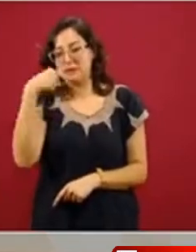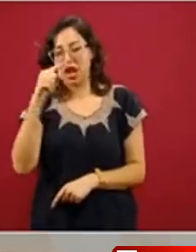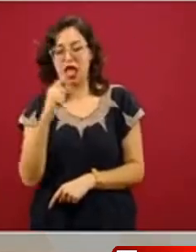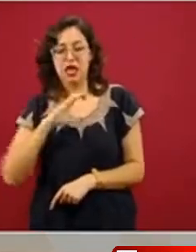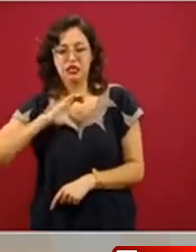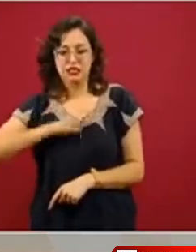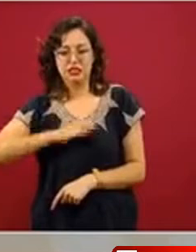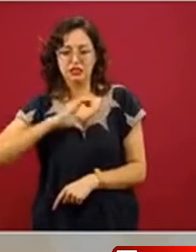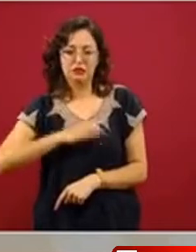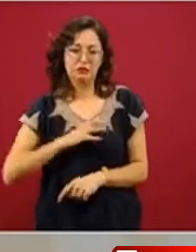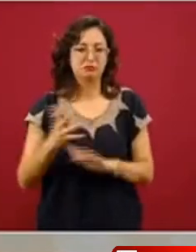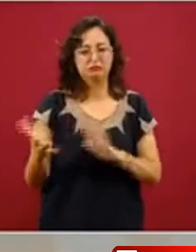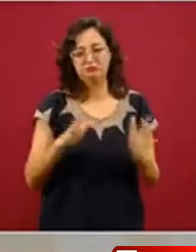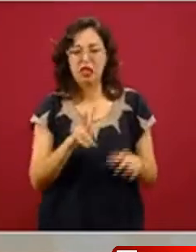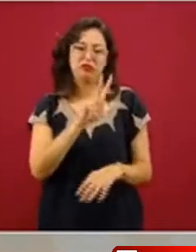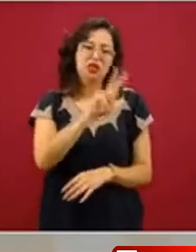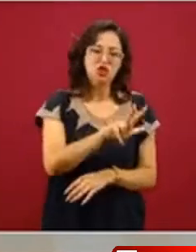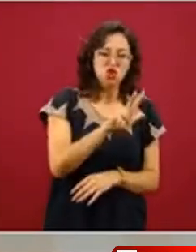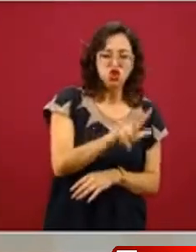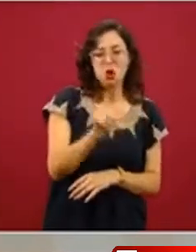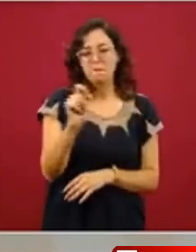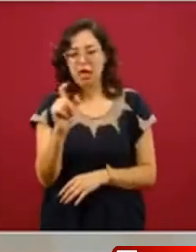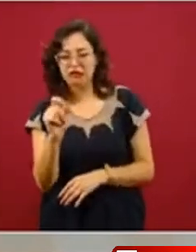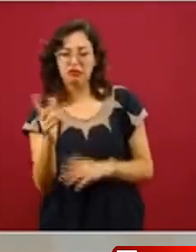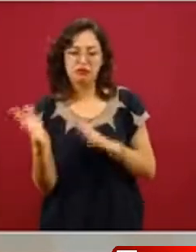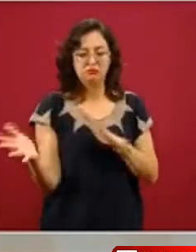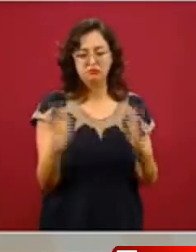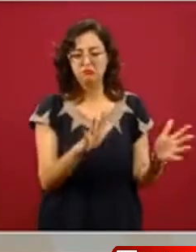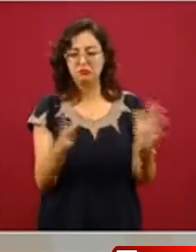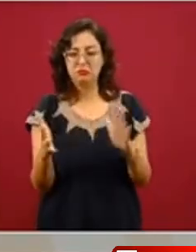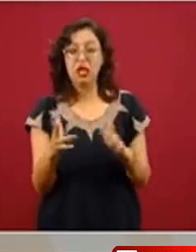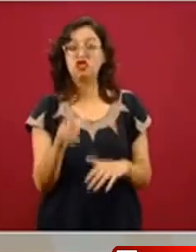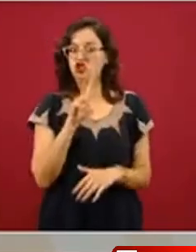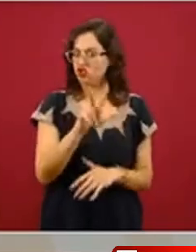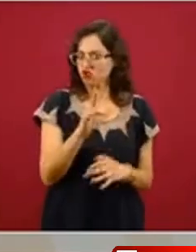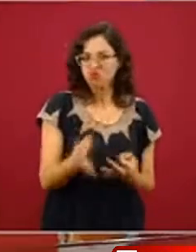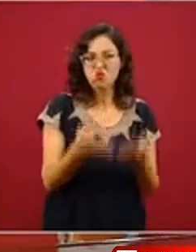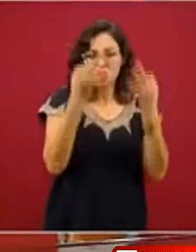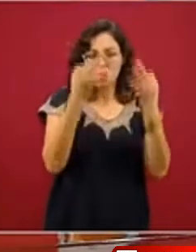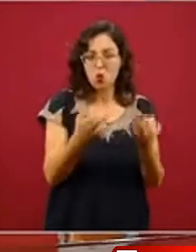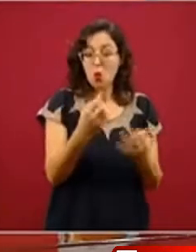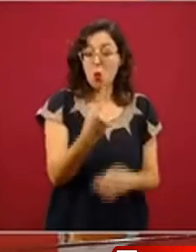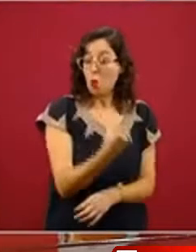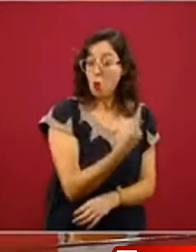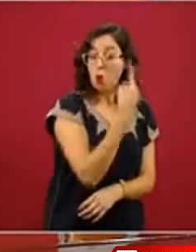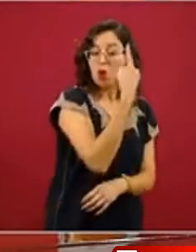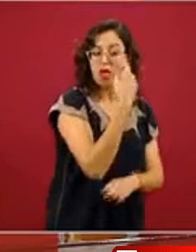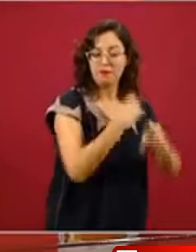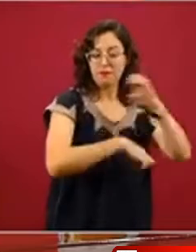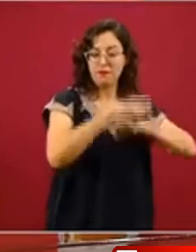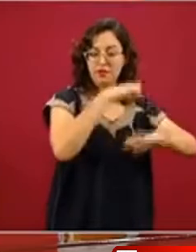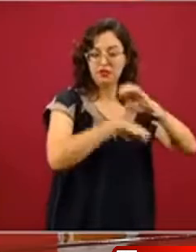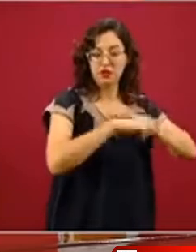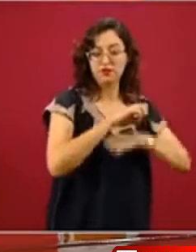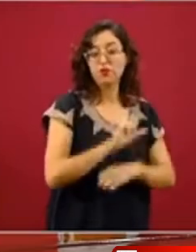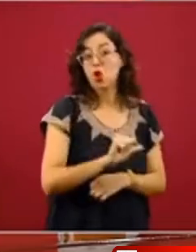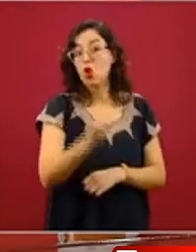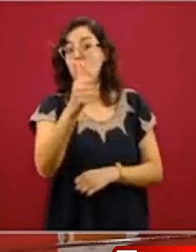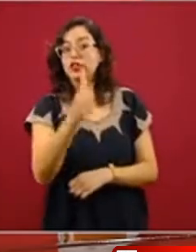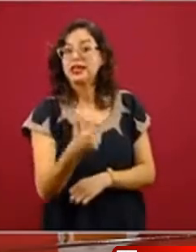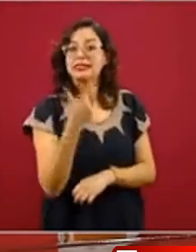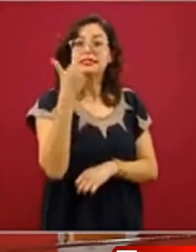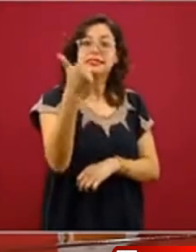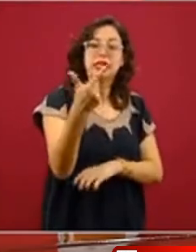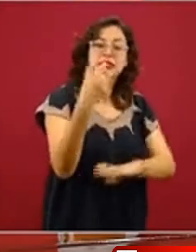poco más, cerca de 20 y tantos, pero 18 los fabrica una compañía. Y aunque hay otras 7 que